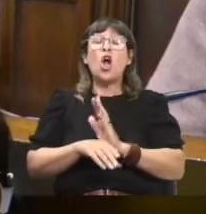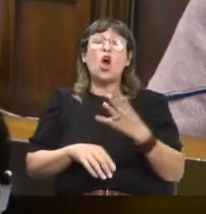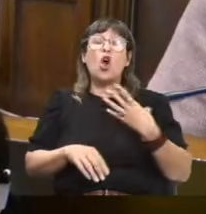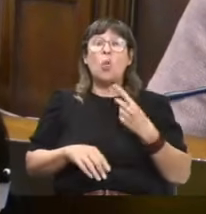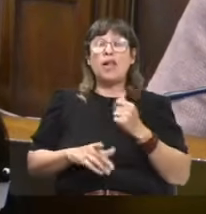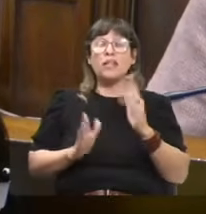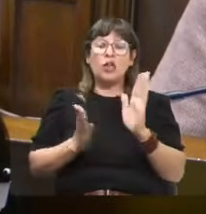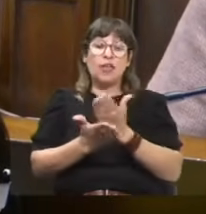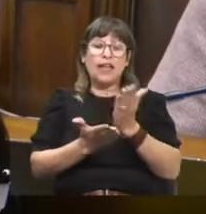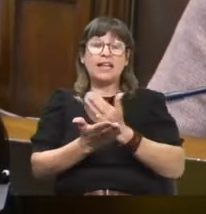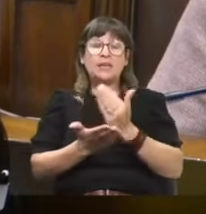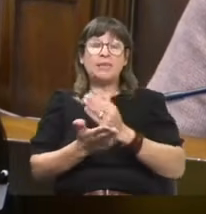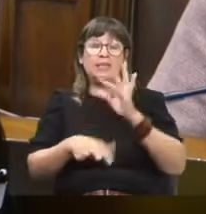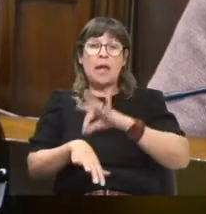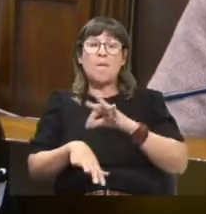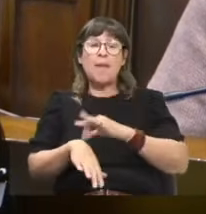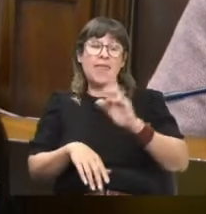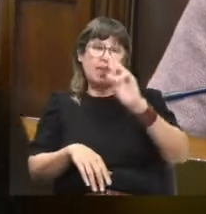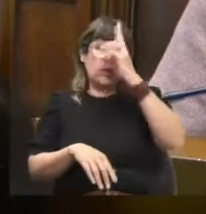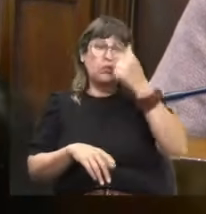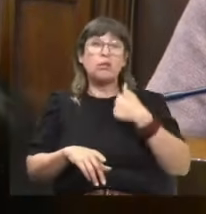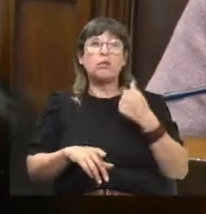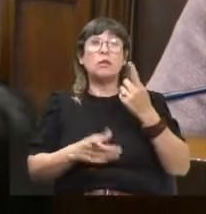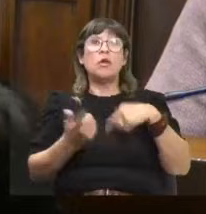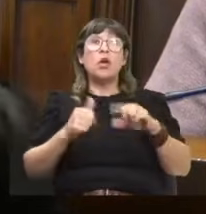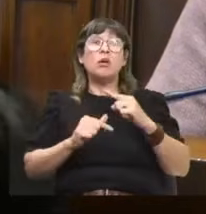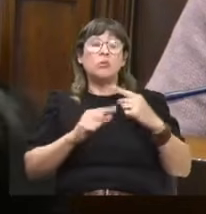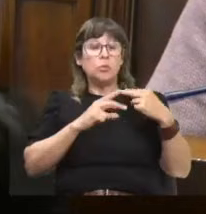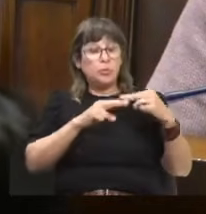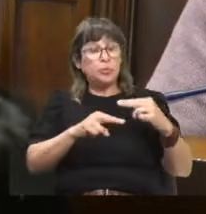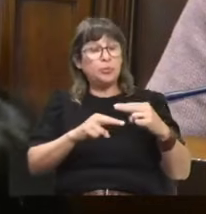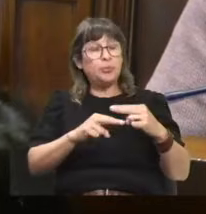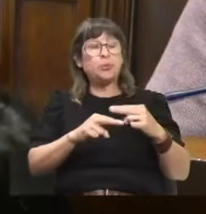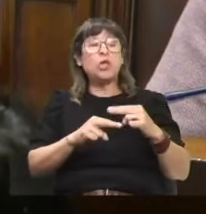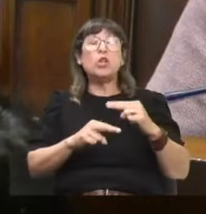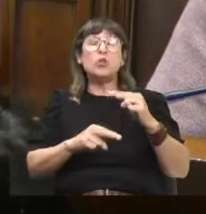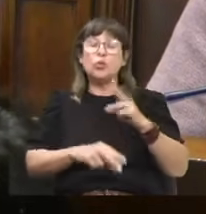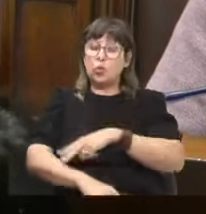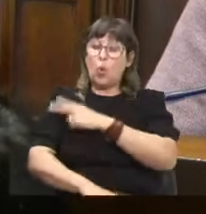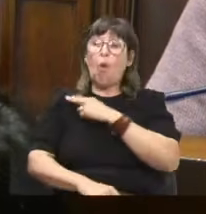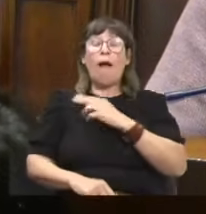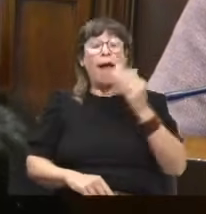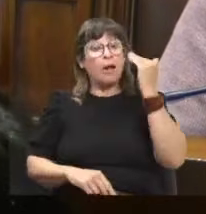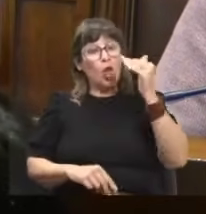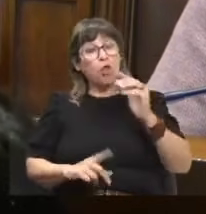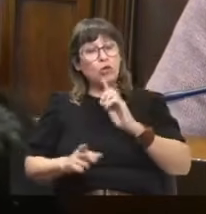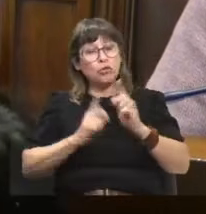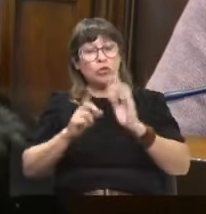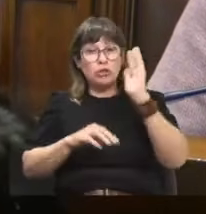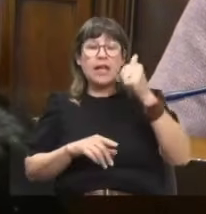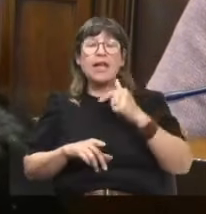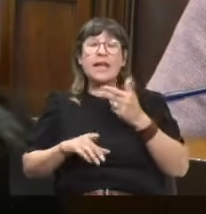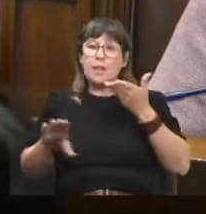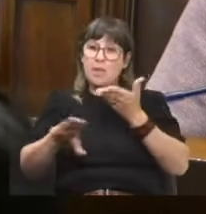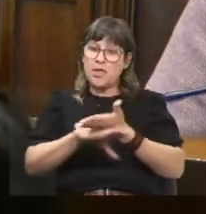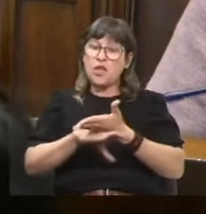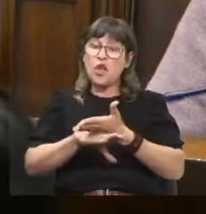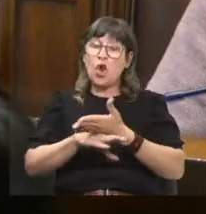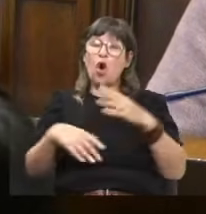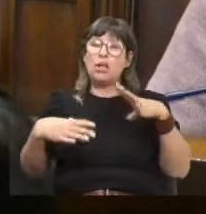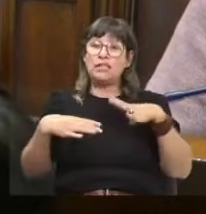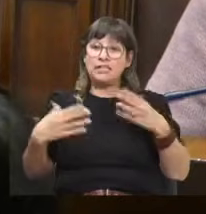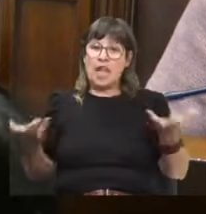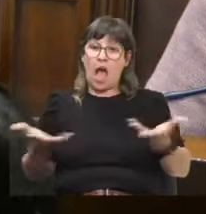del Uruguay, manteniendo su cargo docente por el cual solicitó licencia en la